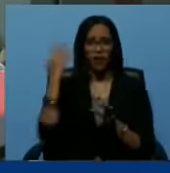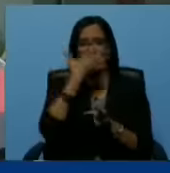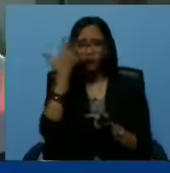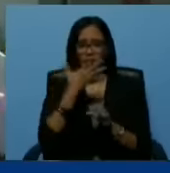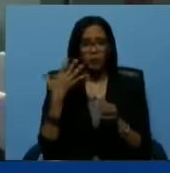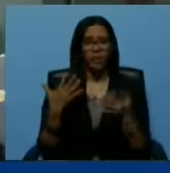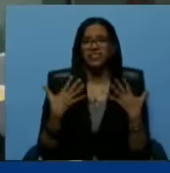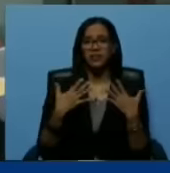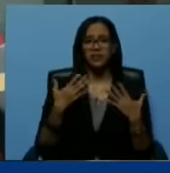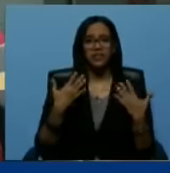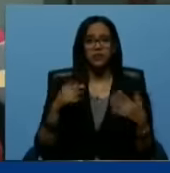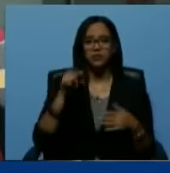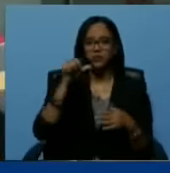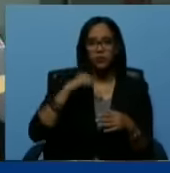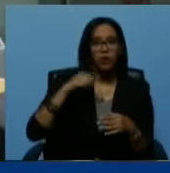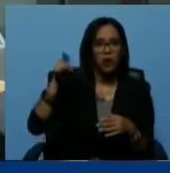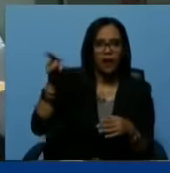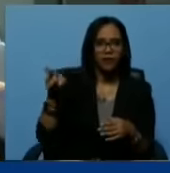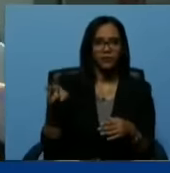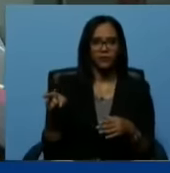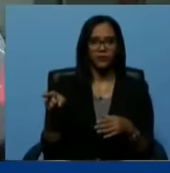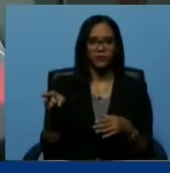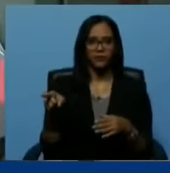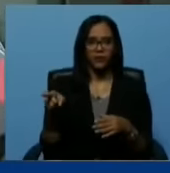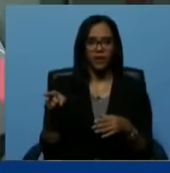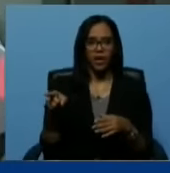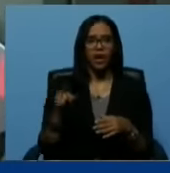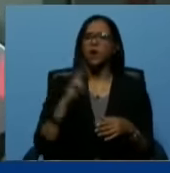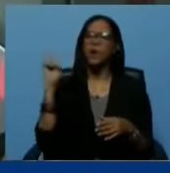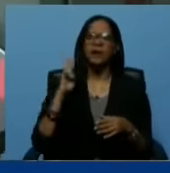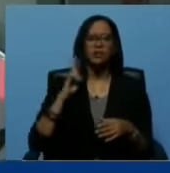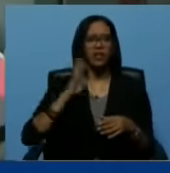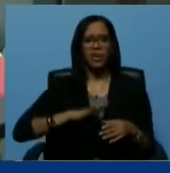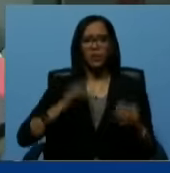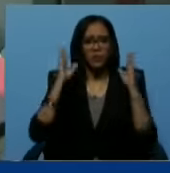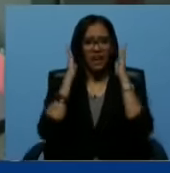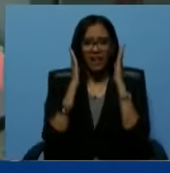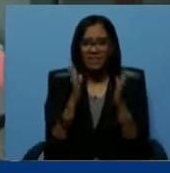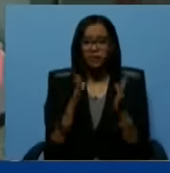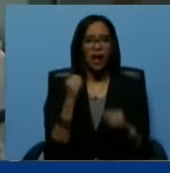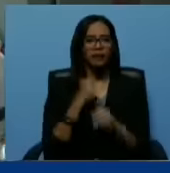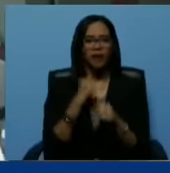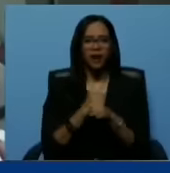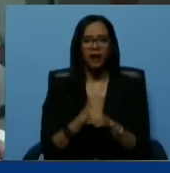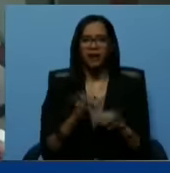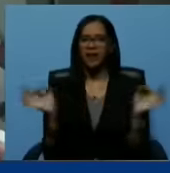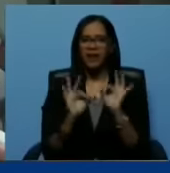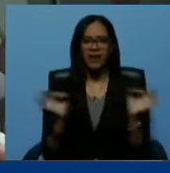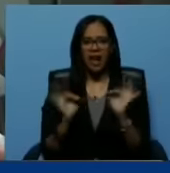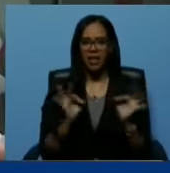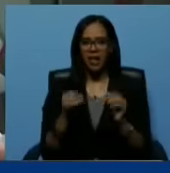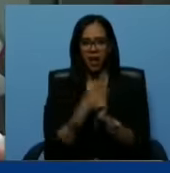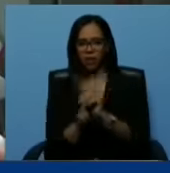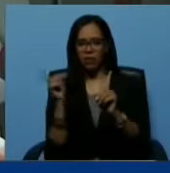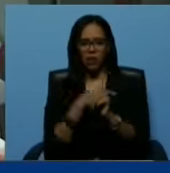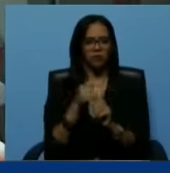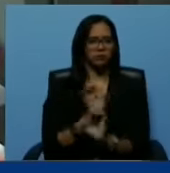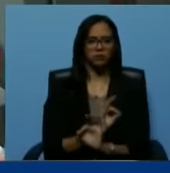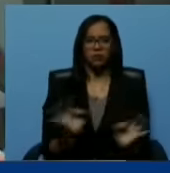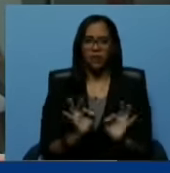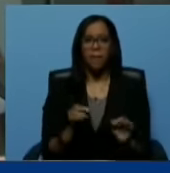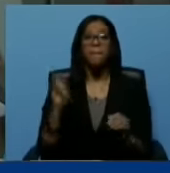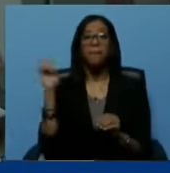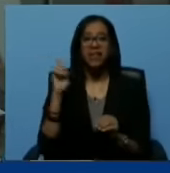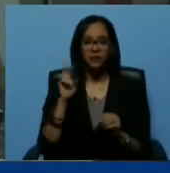y desesperados son ellos. Los venezolanos estamos dedicados a trabajar y nadie nos va a descarrilar. Venezuela seguirá su